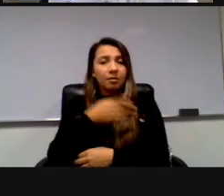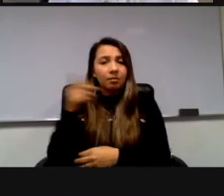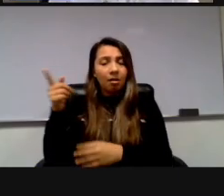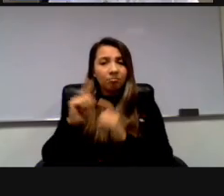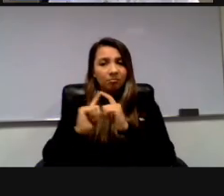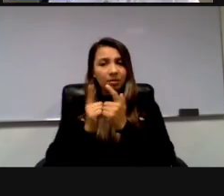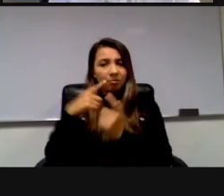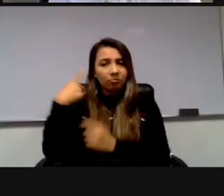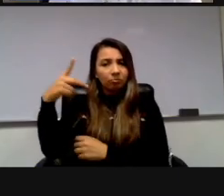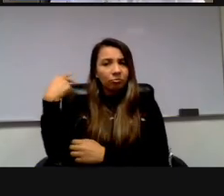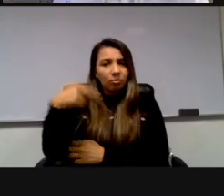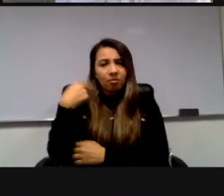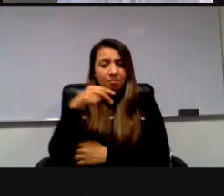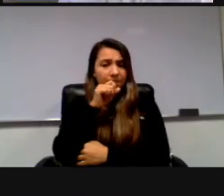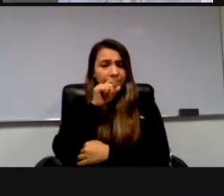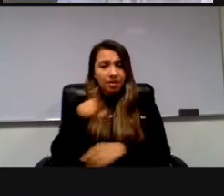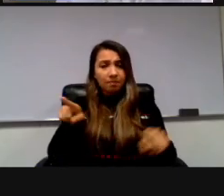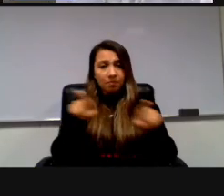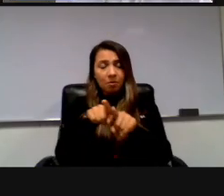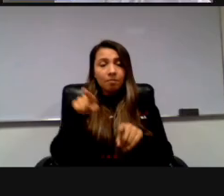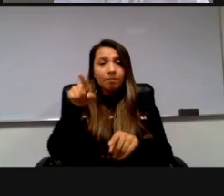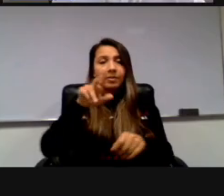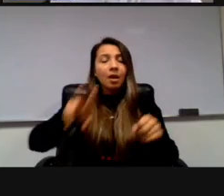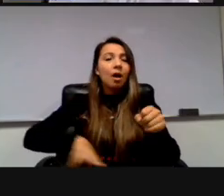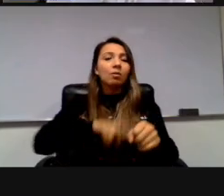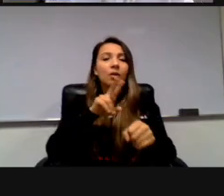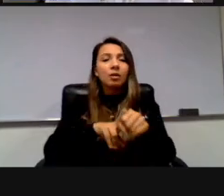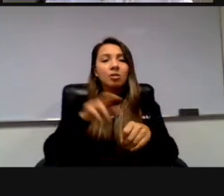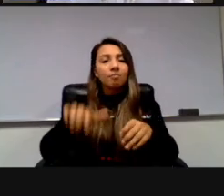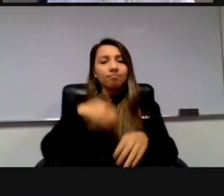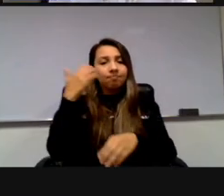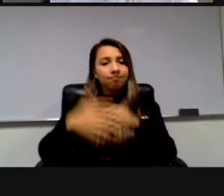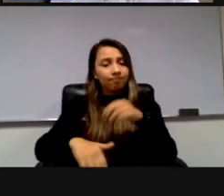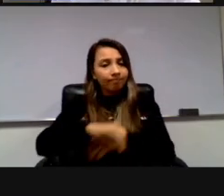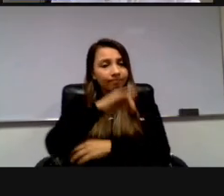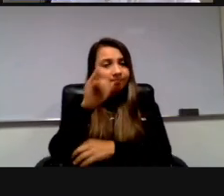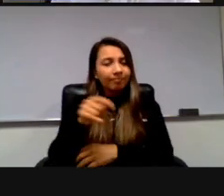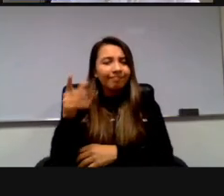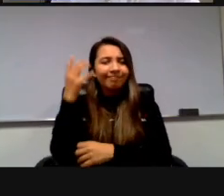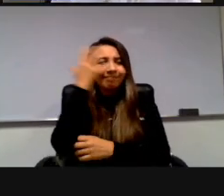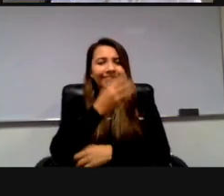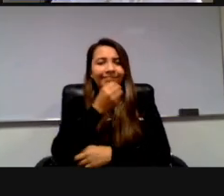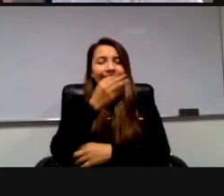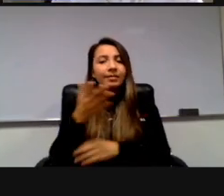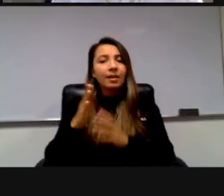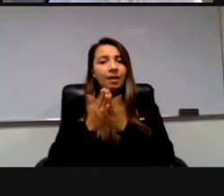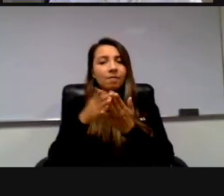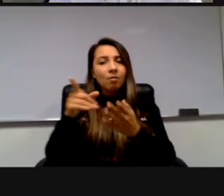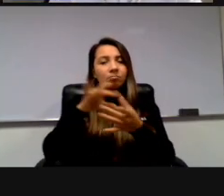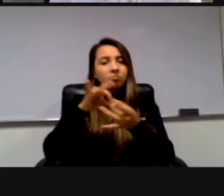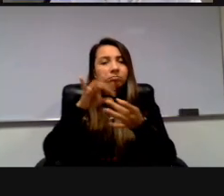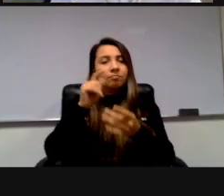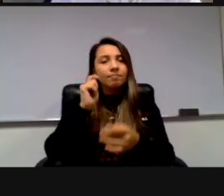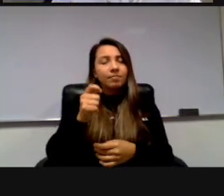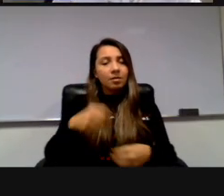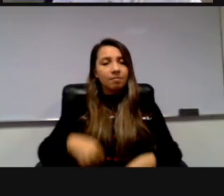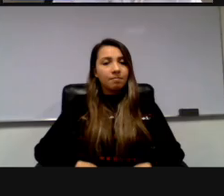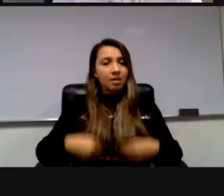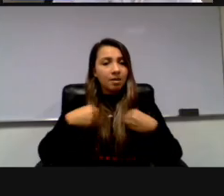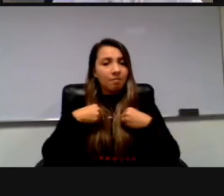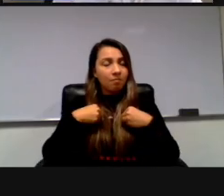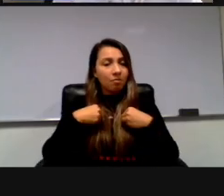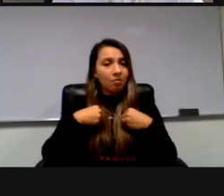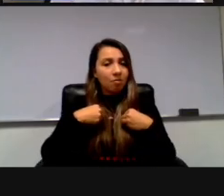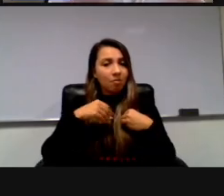libro que se llama así, La naturaleza inacabada. Y es un libro muy bonito porque habla acerca de la evolución de los seres vivos, ¿no?